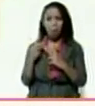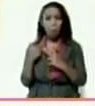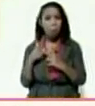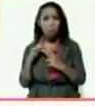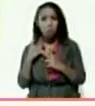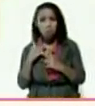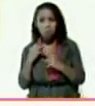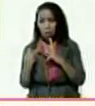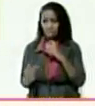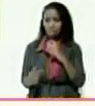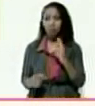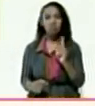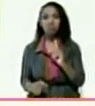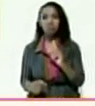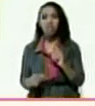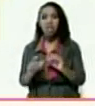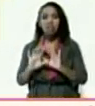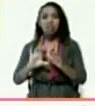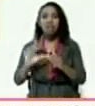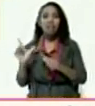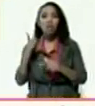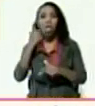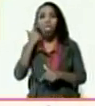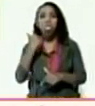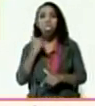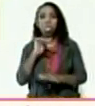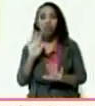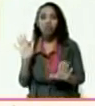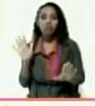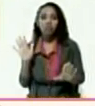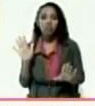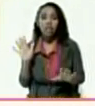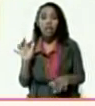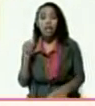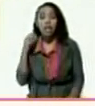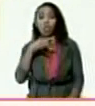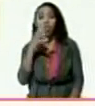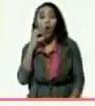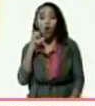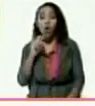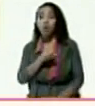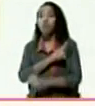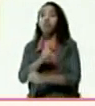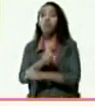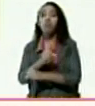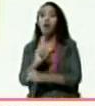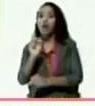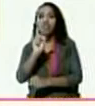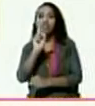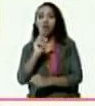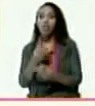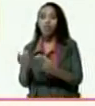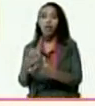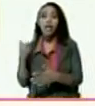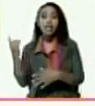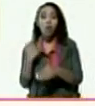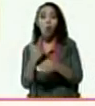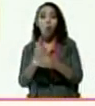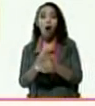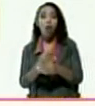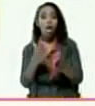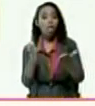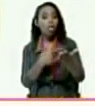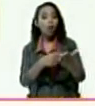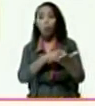Nada. Que Duque esté, te aseguro que dando órdenes no está dando. Ese debe haber llevado una libreta y lápiz